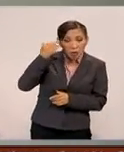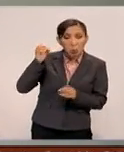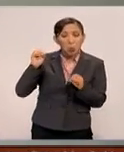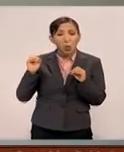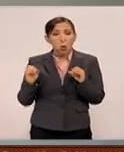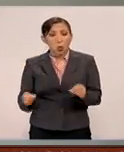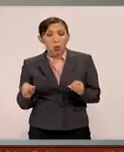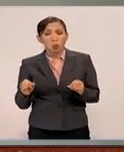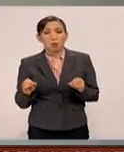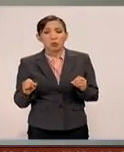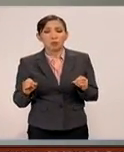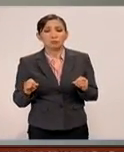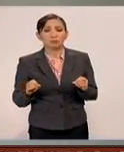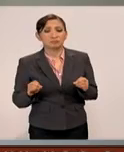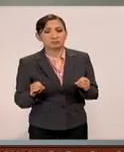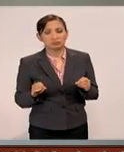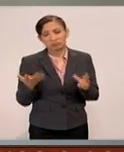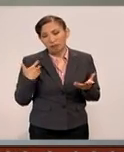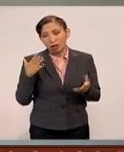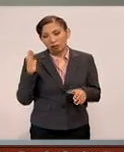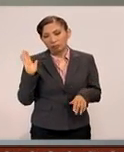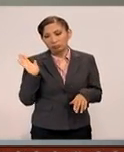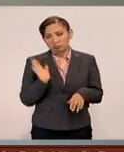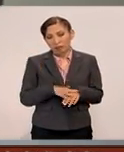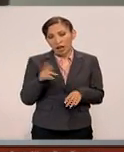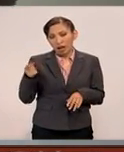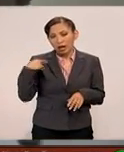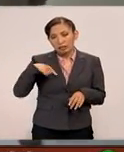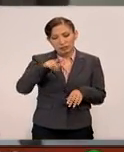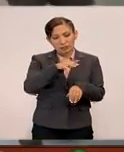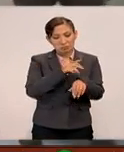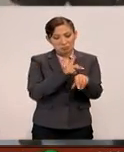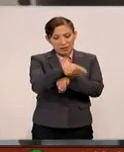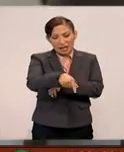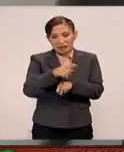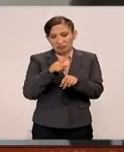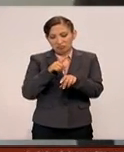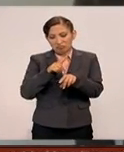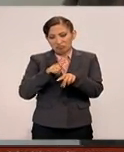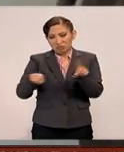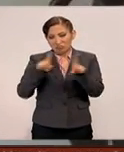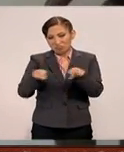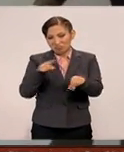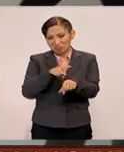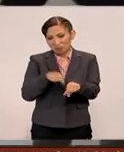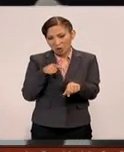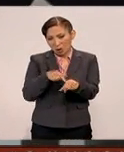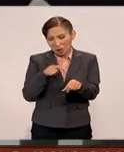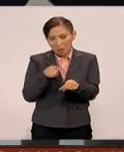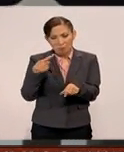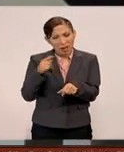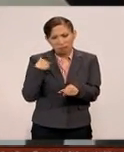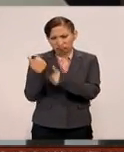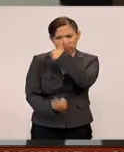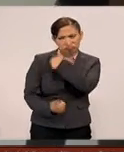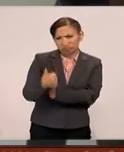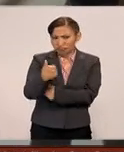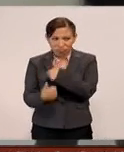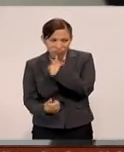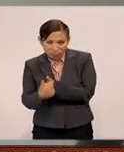ejemplo. Digo, más que la única es el color de piel. Pero realmente somos muy, muy